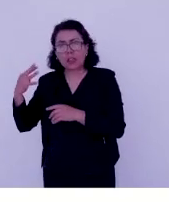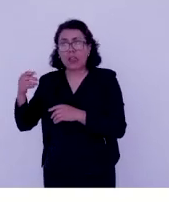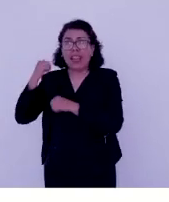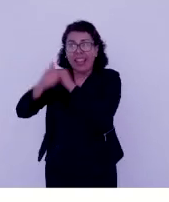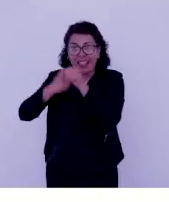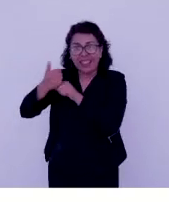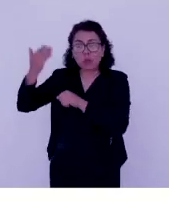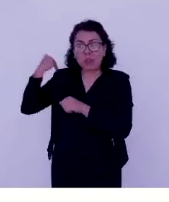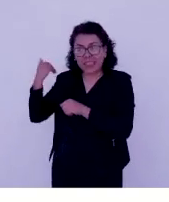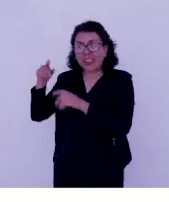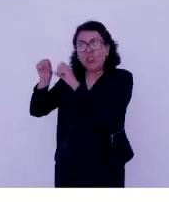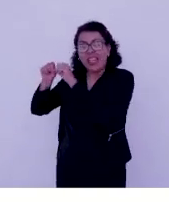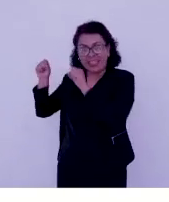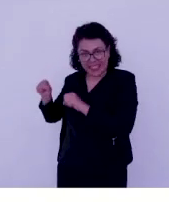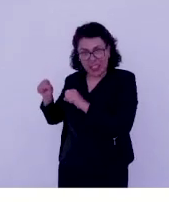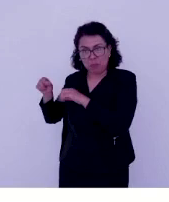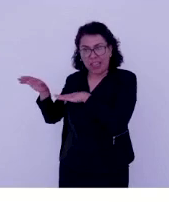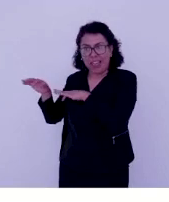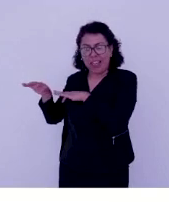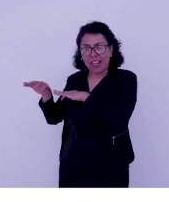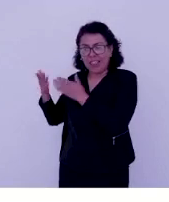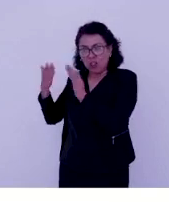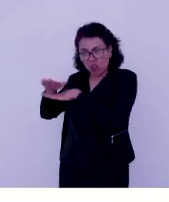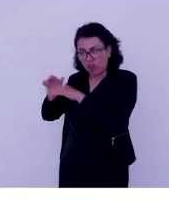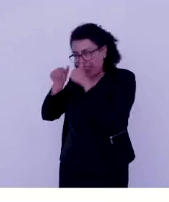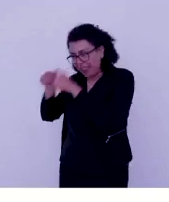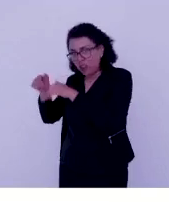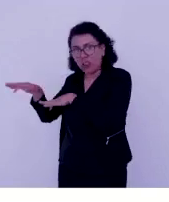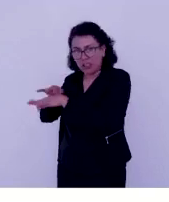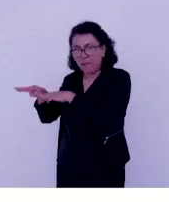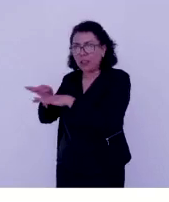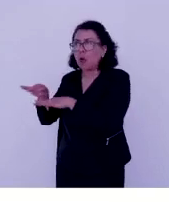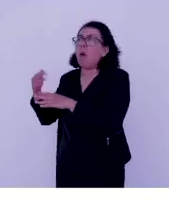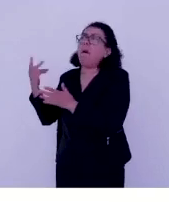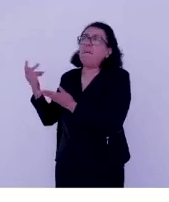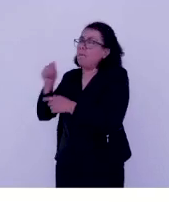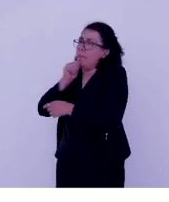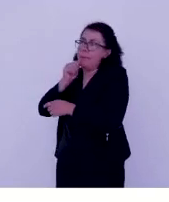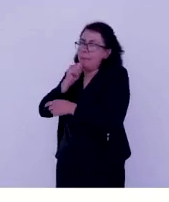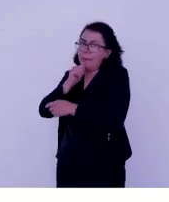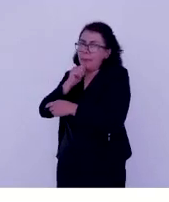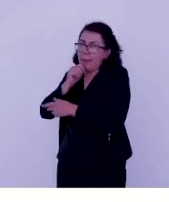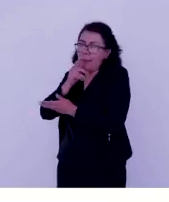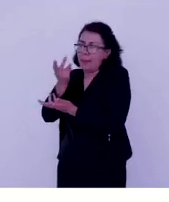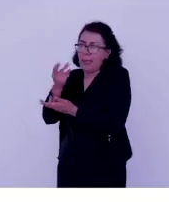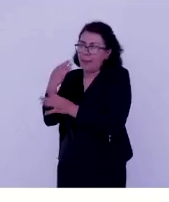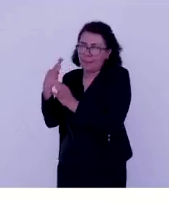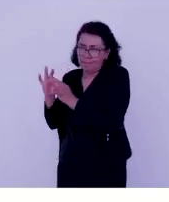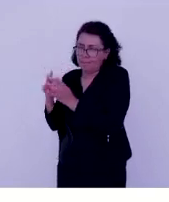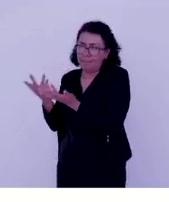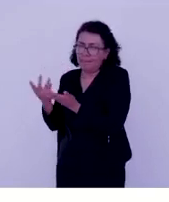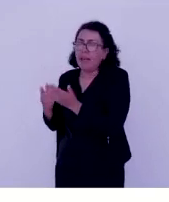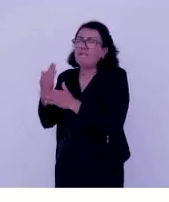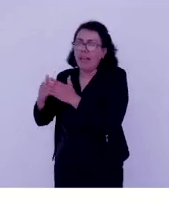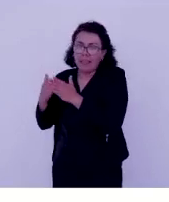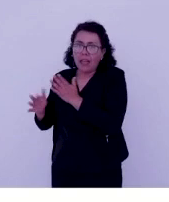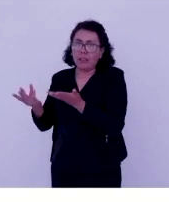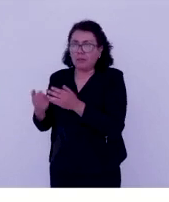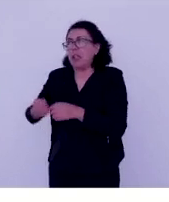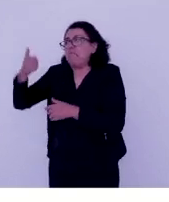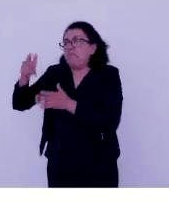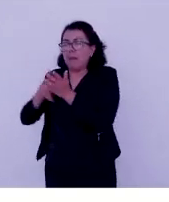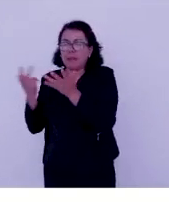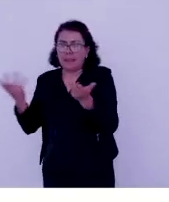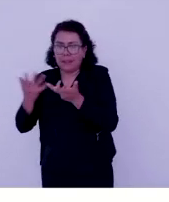cuenta que el año pasado el sistema laboral aún no cumplía su primer aniversario de implementación el sistema penal escrito